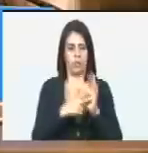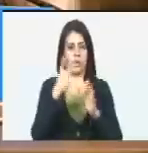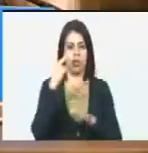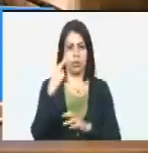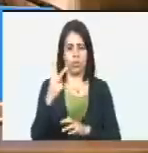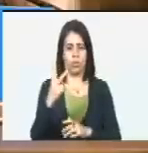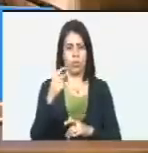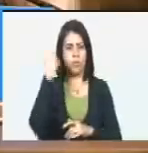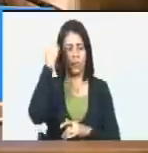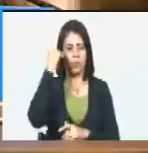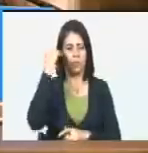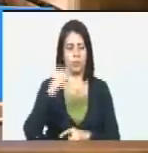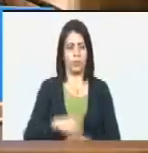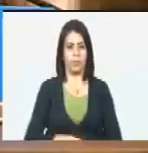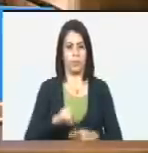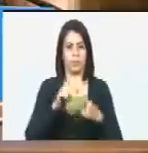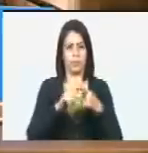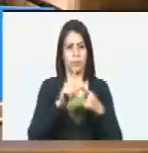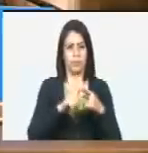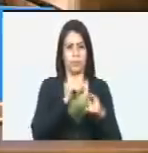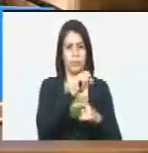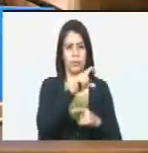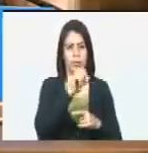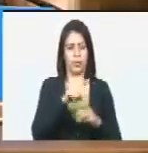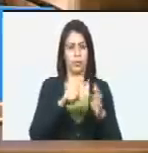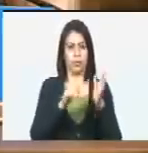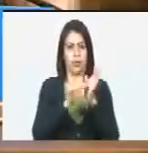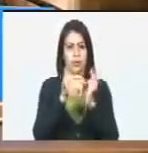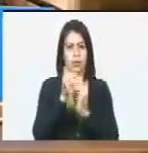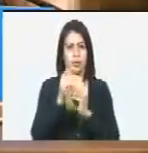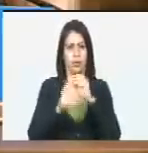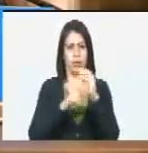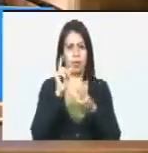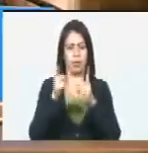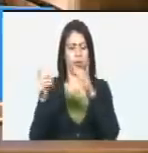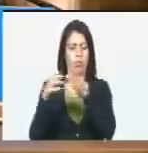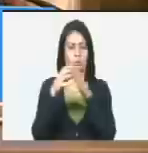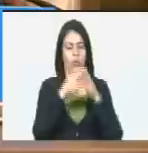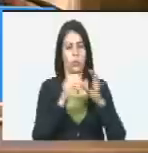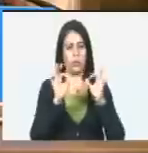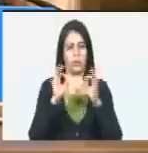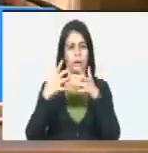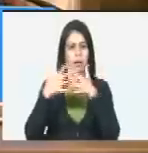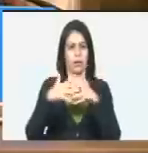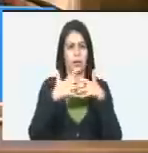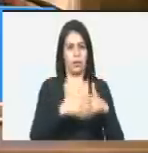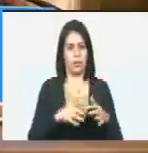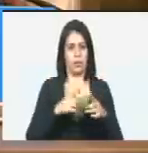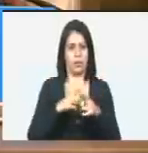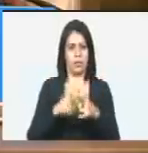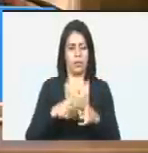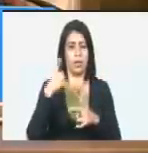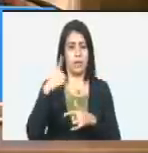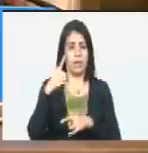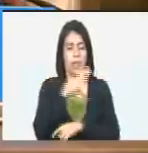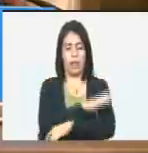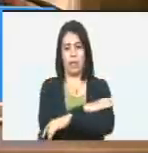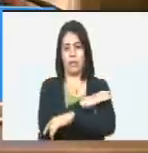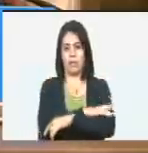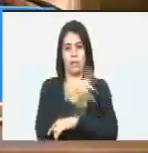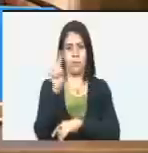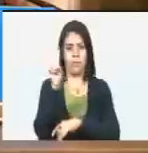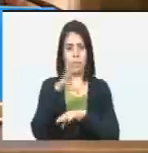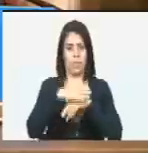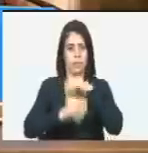considerando que el 11 de abril 2002, algunos sectores empresariales y de la ultraderecha venezolana iniciaron